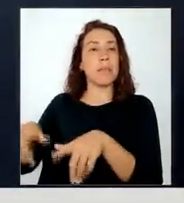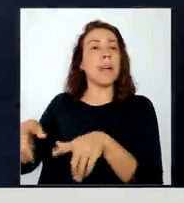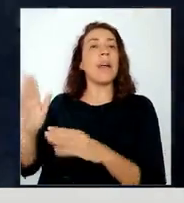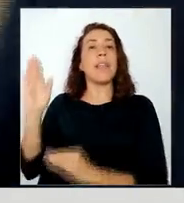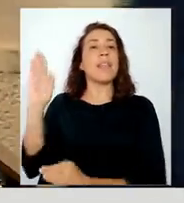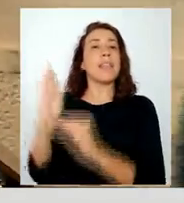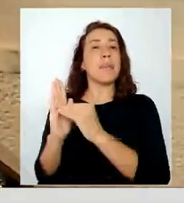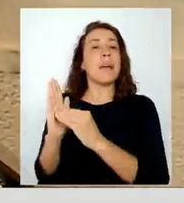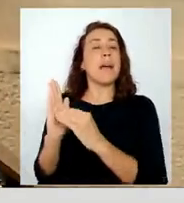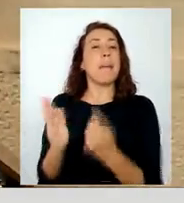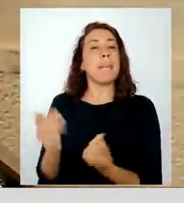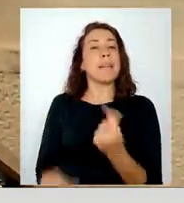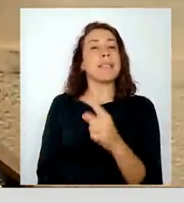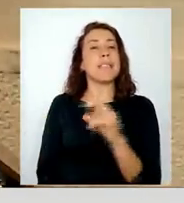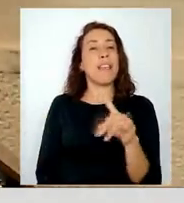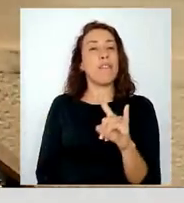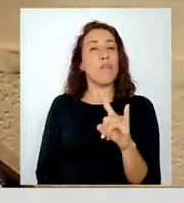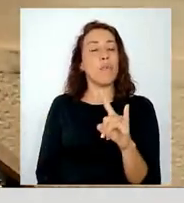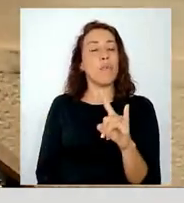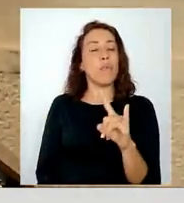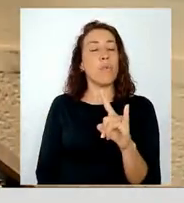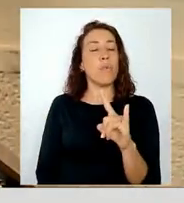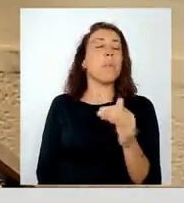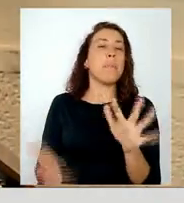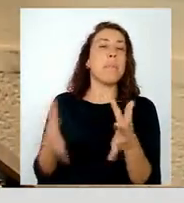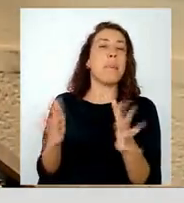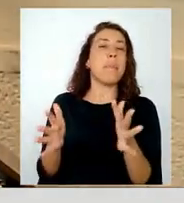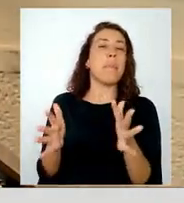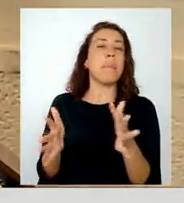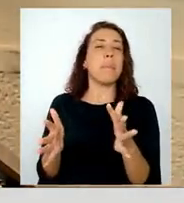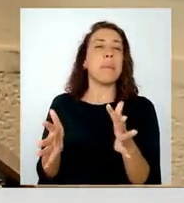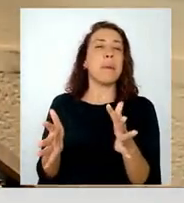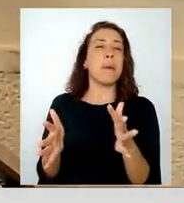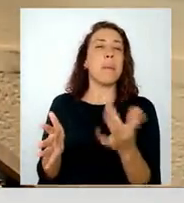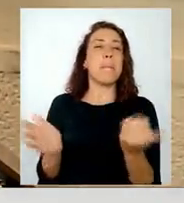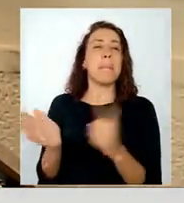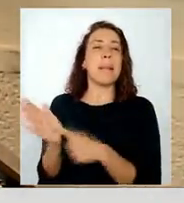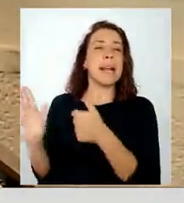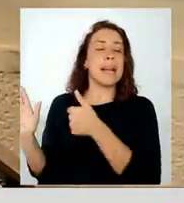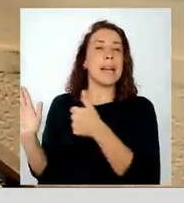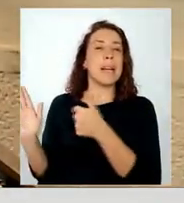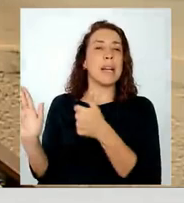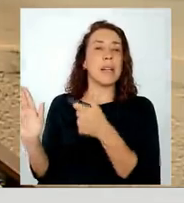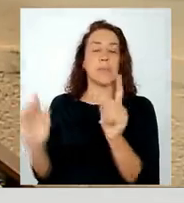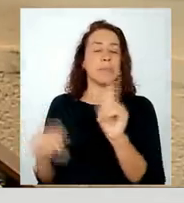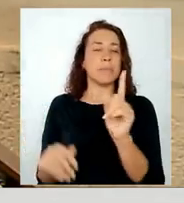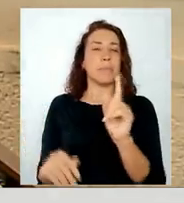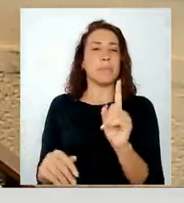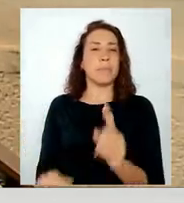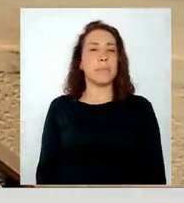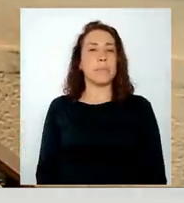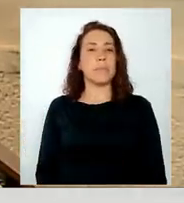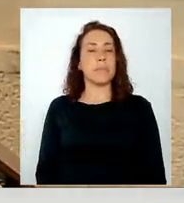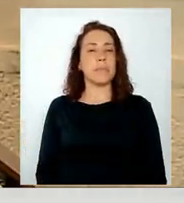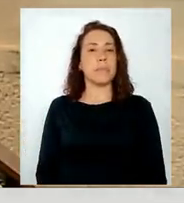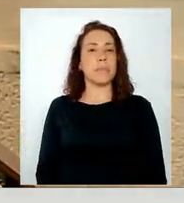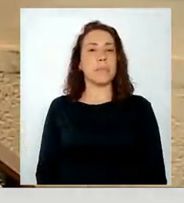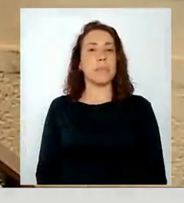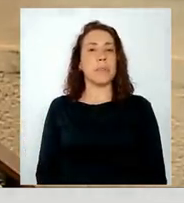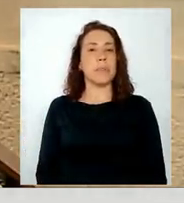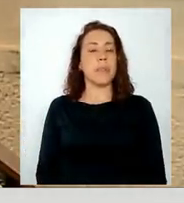con la misma características son familias más menos mil seiscientos Perdón mil seiscientos Uf